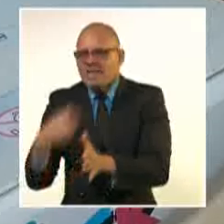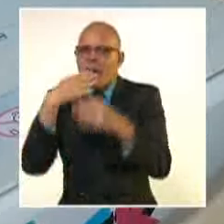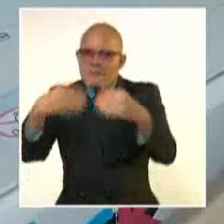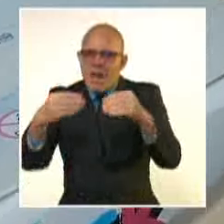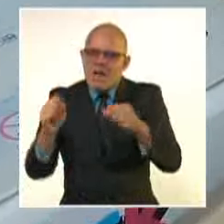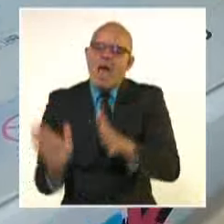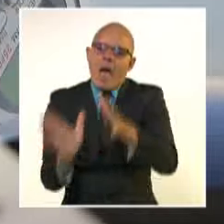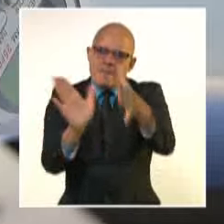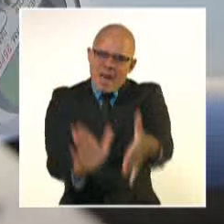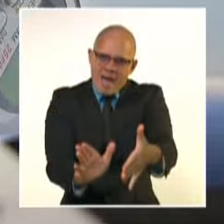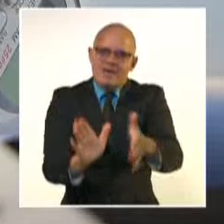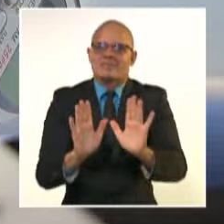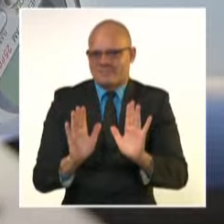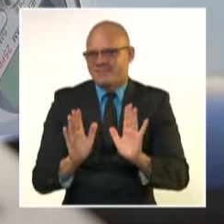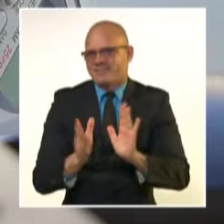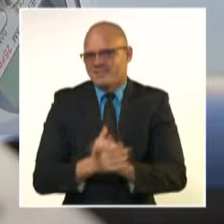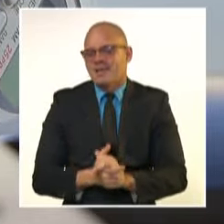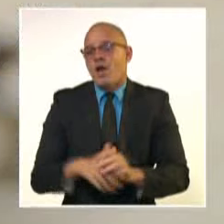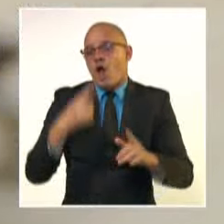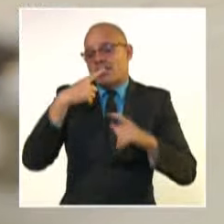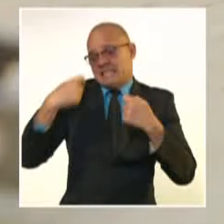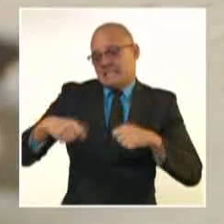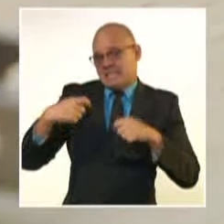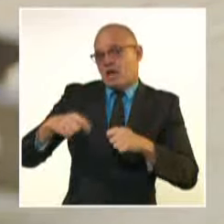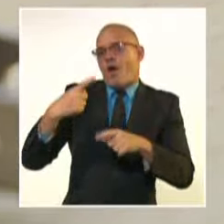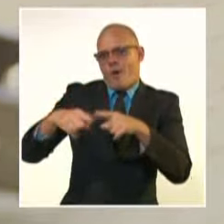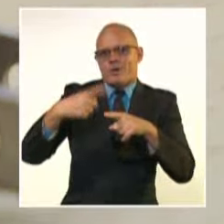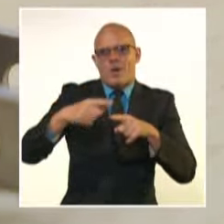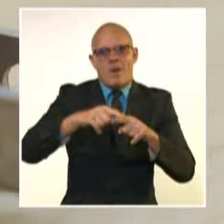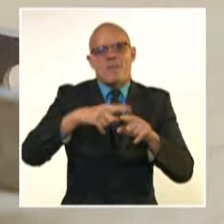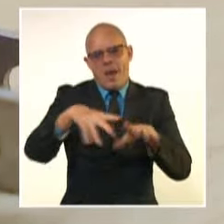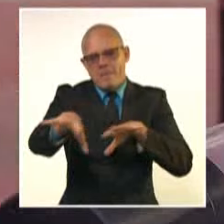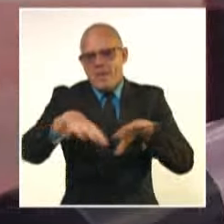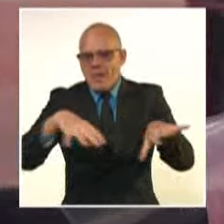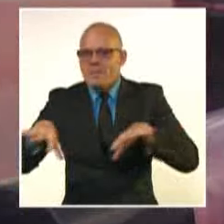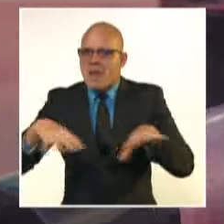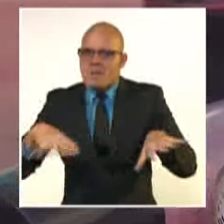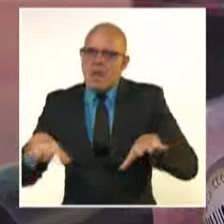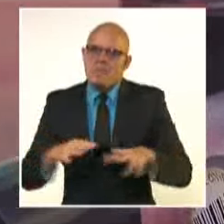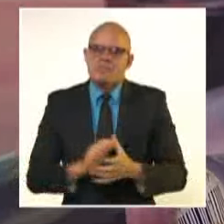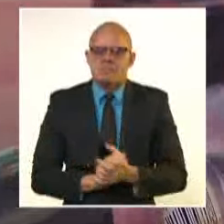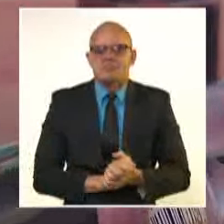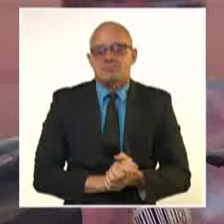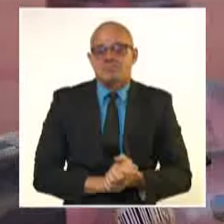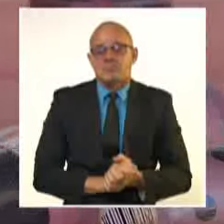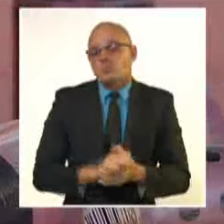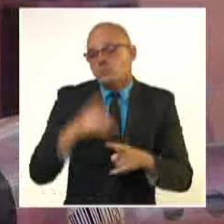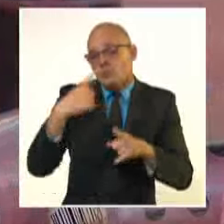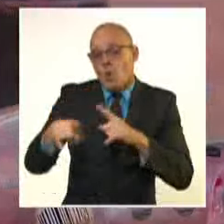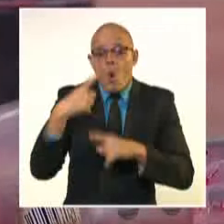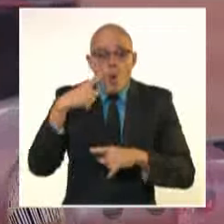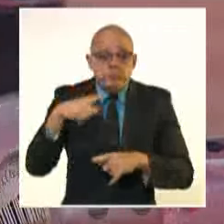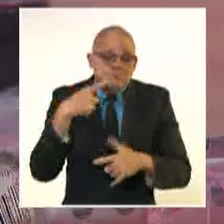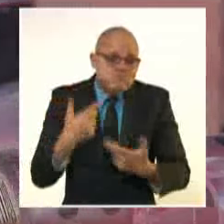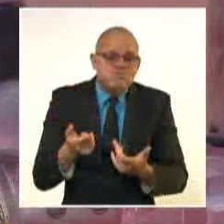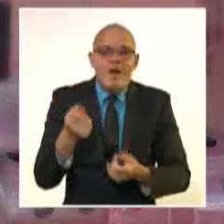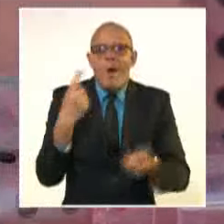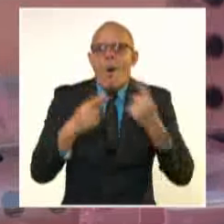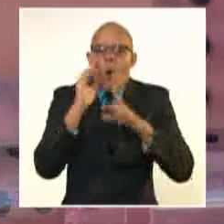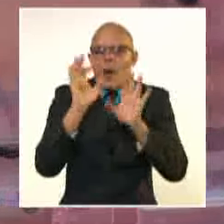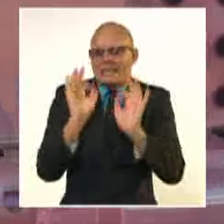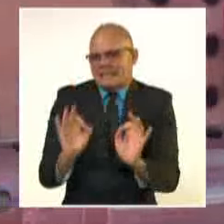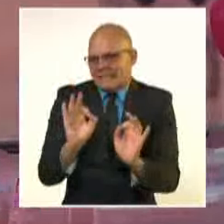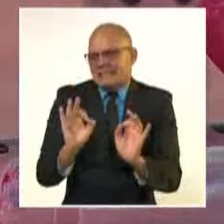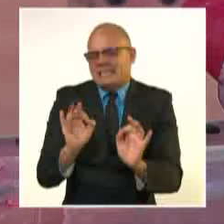papel, cartón, chatarra electrónica y textiles son algunos de los materiales que reciben. También otros artículos específicos y